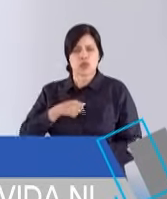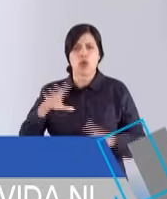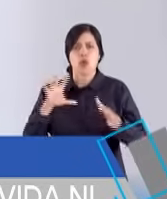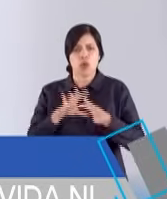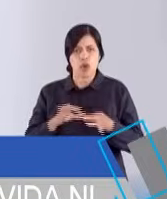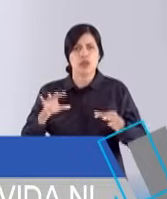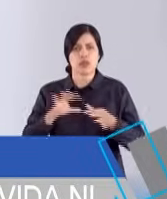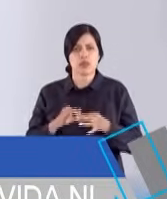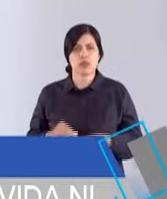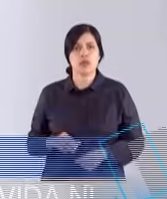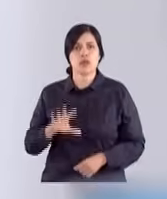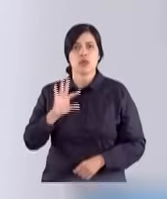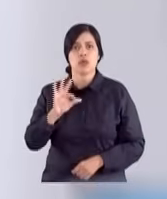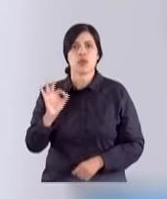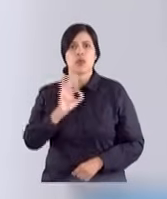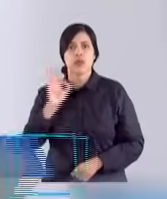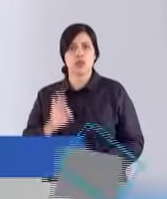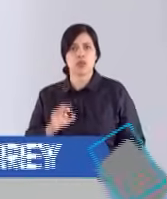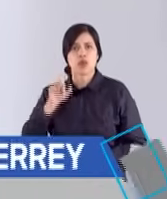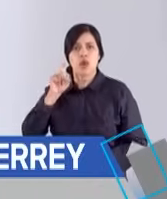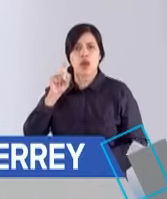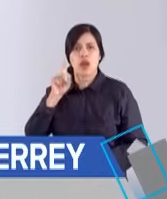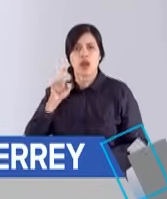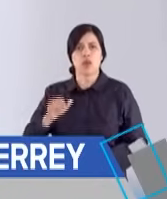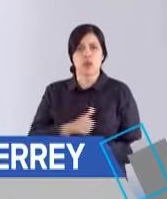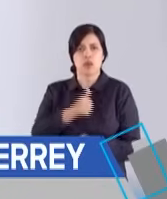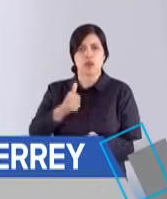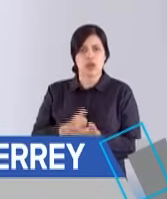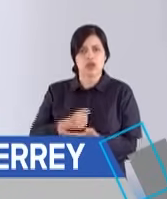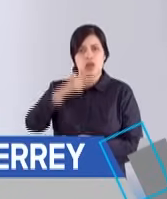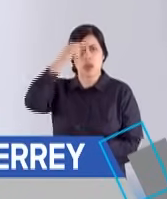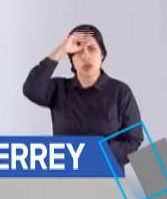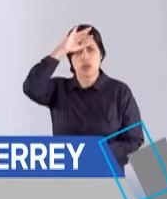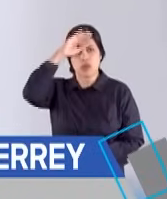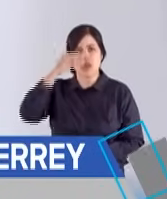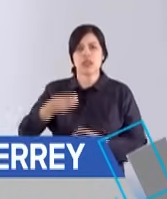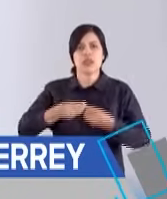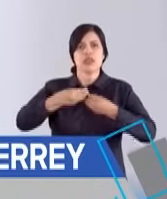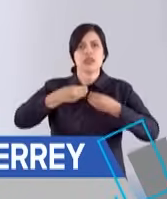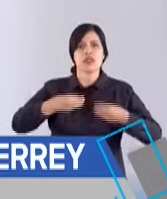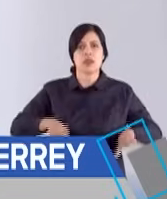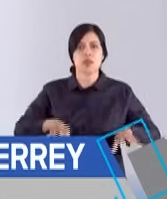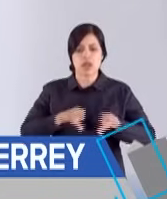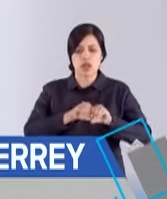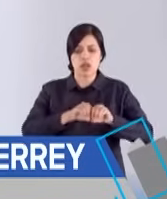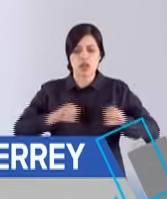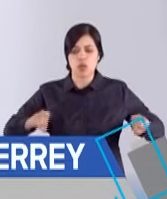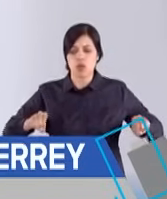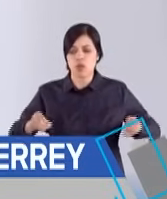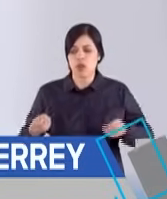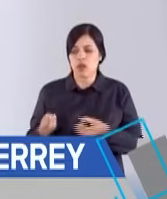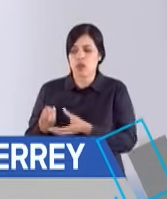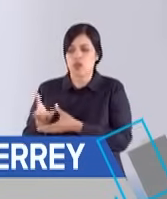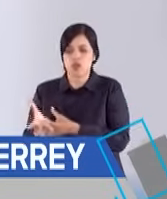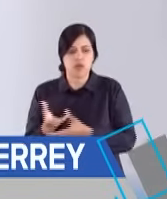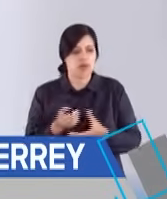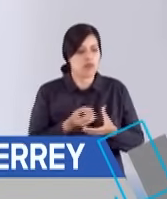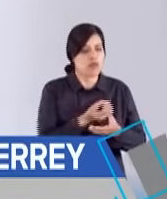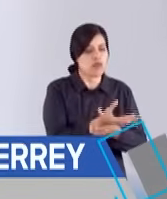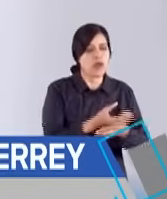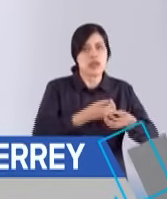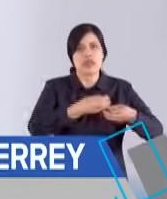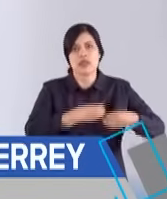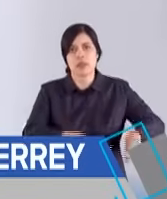muy importante: el 40% del agua que fluye por la ciudad de Monterrey se pierde en fugas. Hay que hablar con